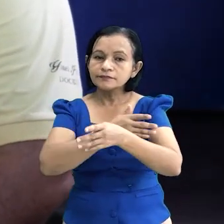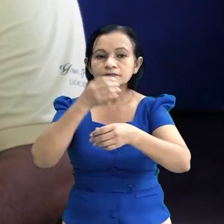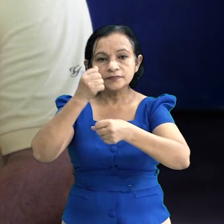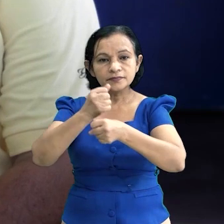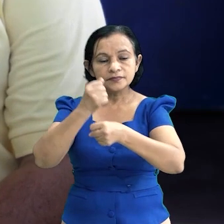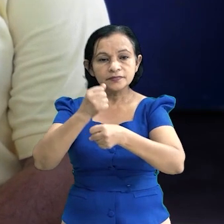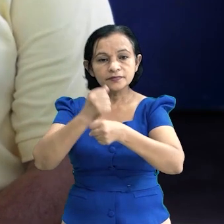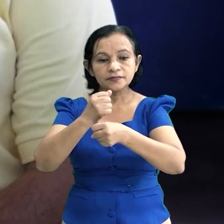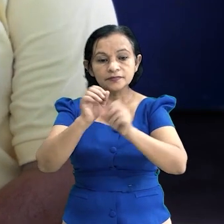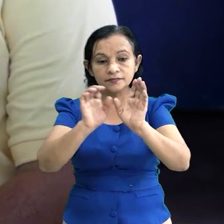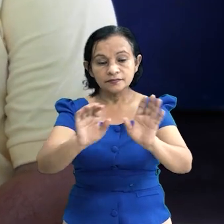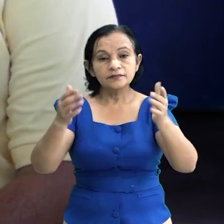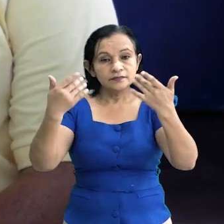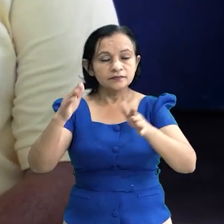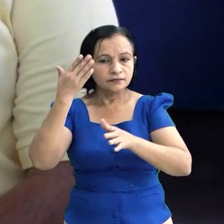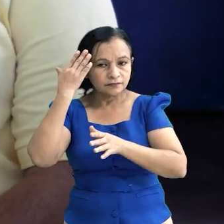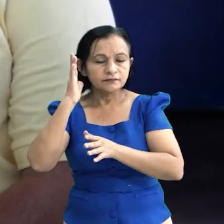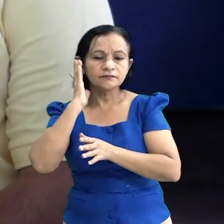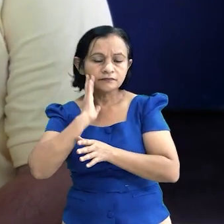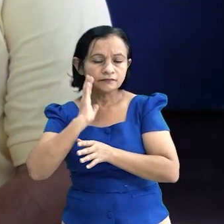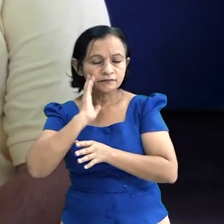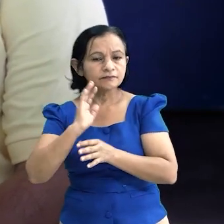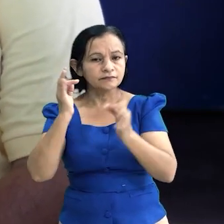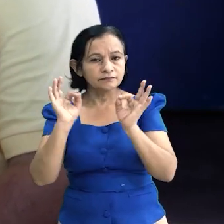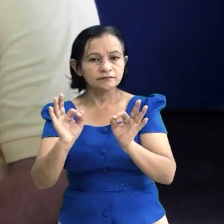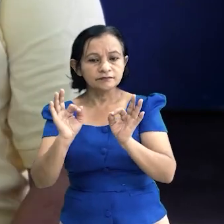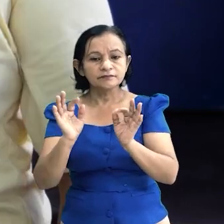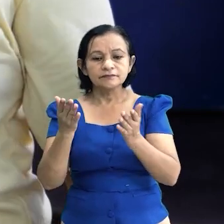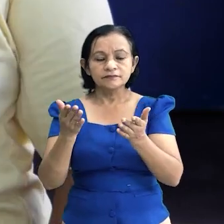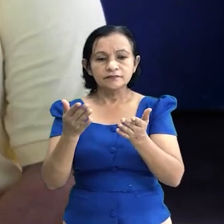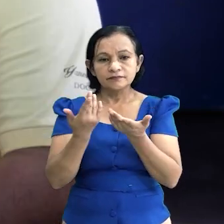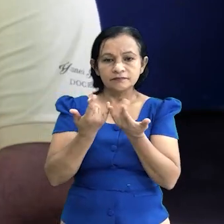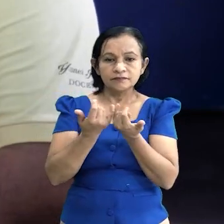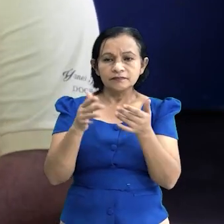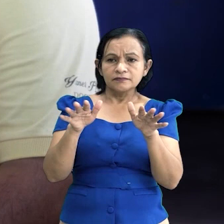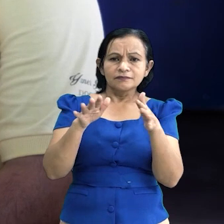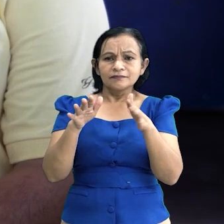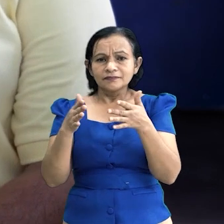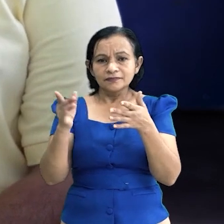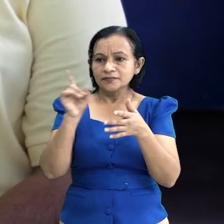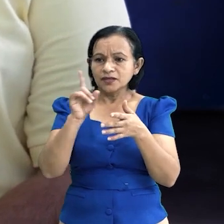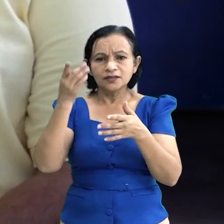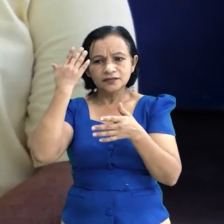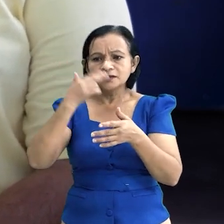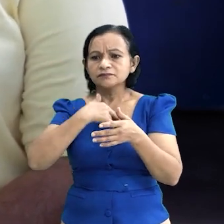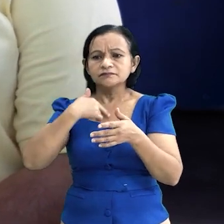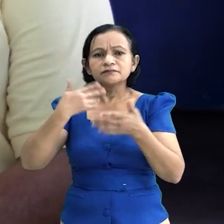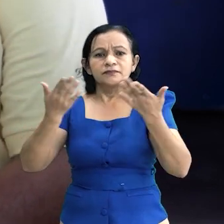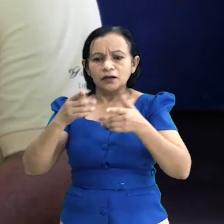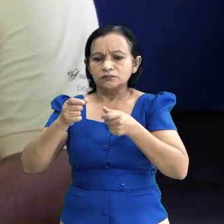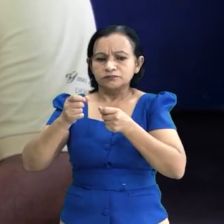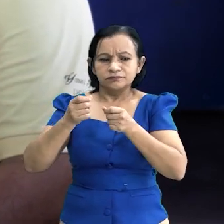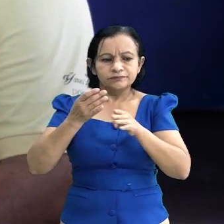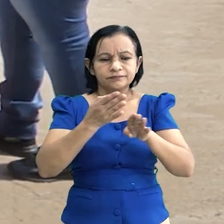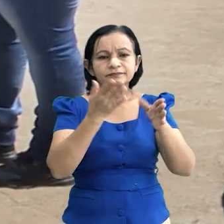trabajado y a ellos han reaccionado satisfactoriamente. Ya los niños pues ya no se muestran nerviosos, ya saben qué actuar y